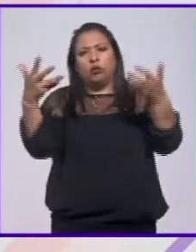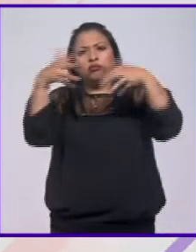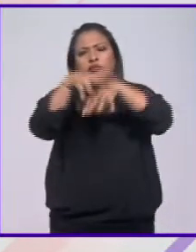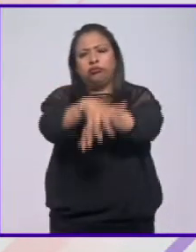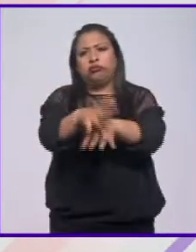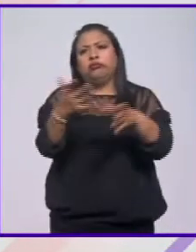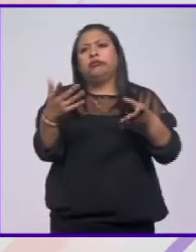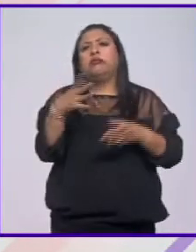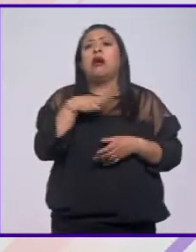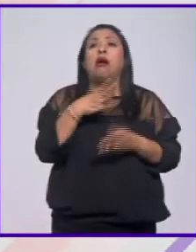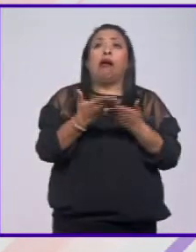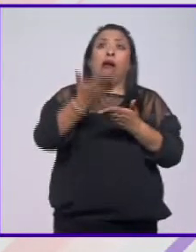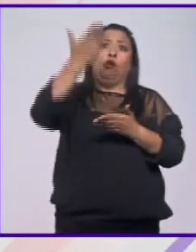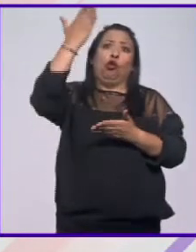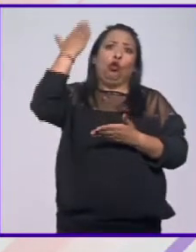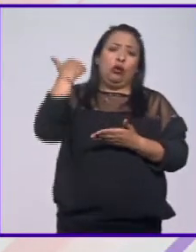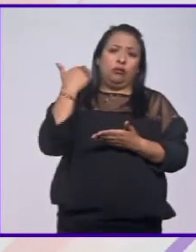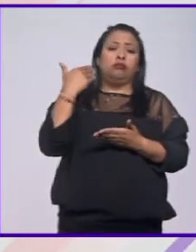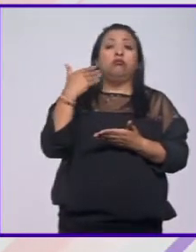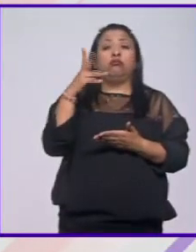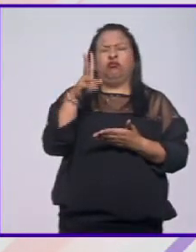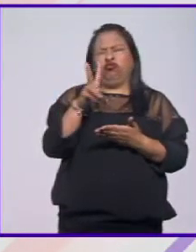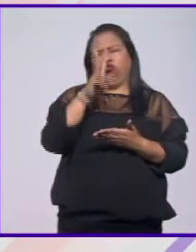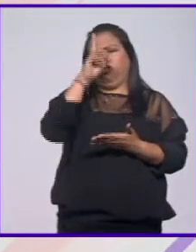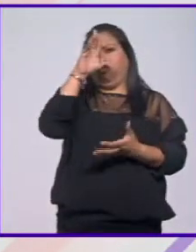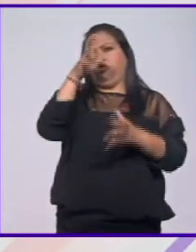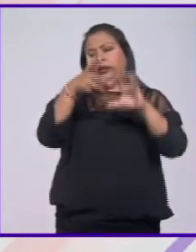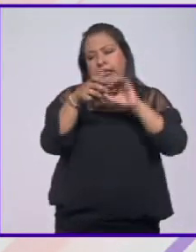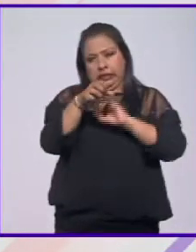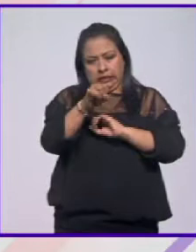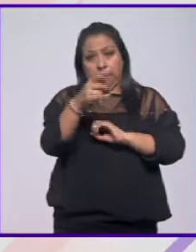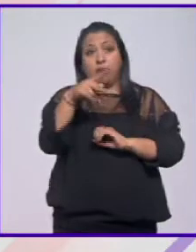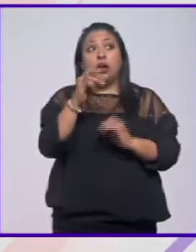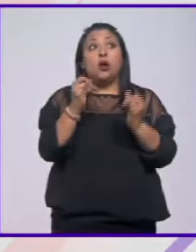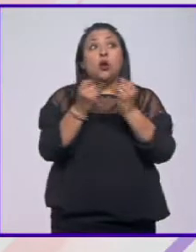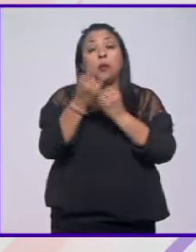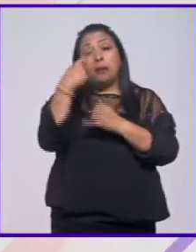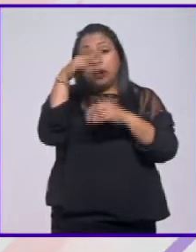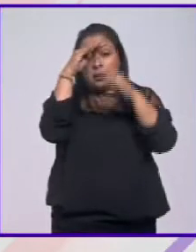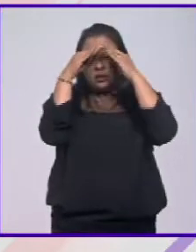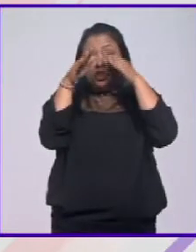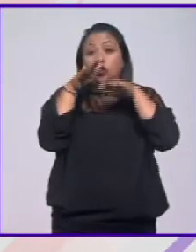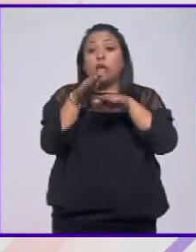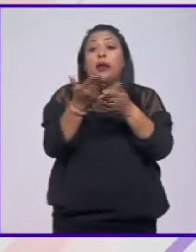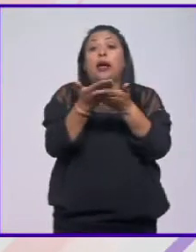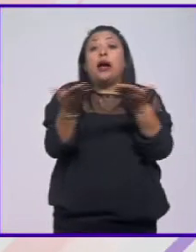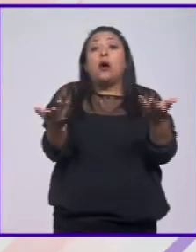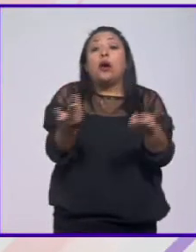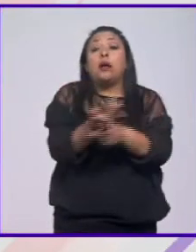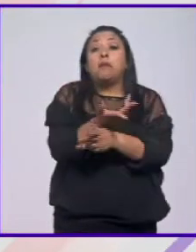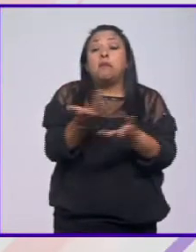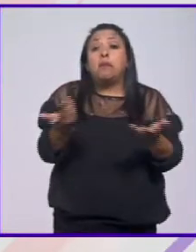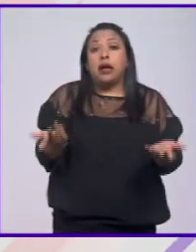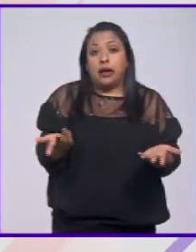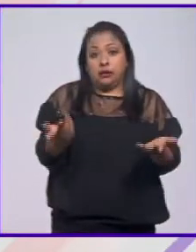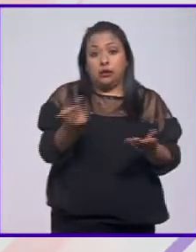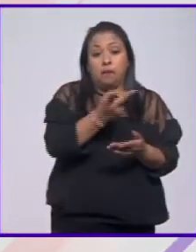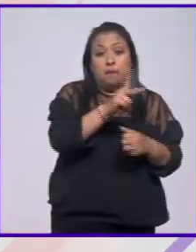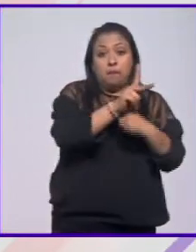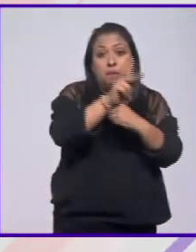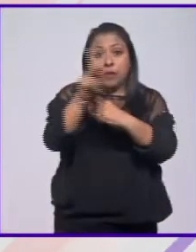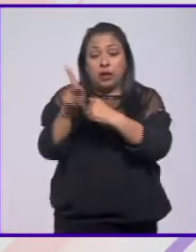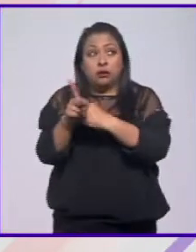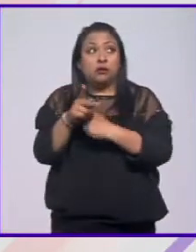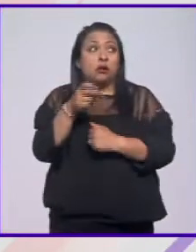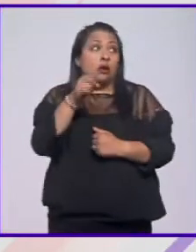bueno, en su momento fue violento, pero también para reflexionar sobre lo que está pasando ahora en ambos países. Así